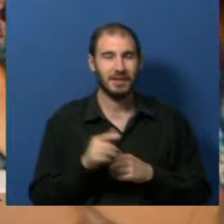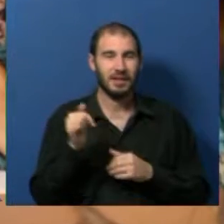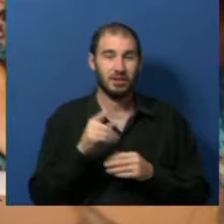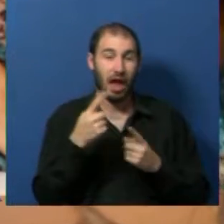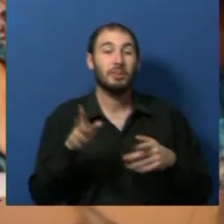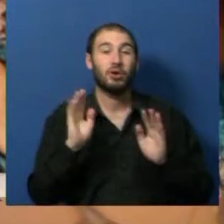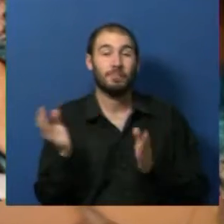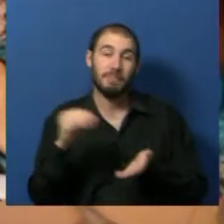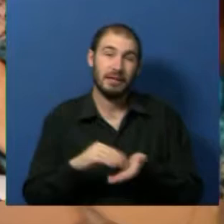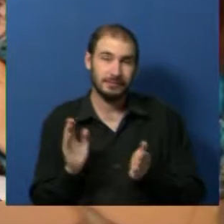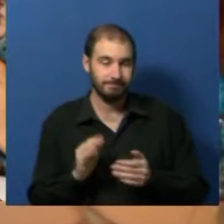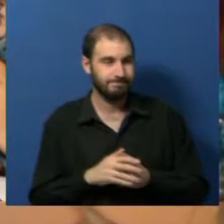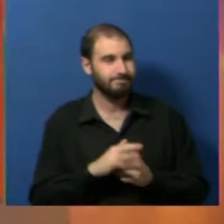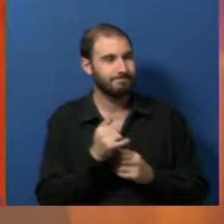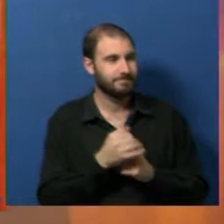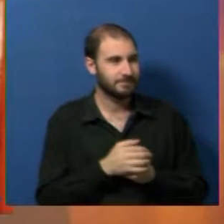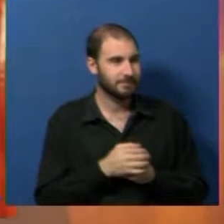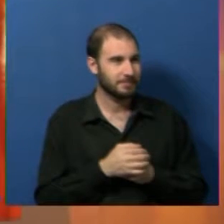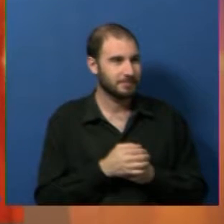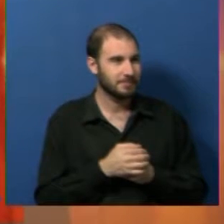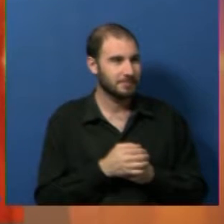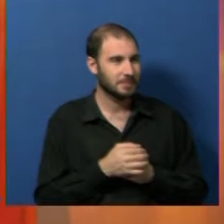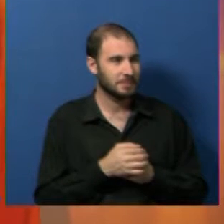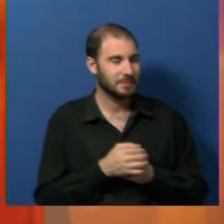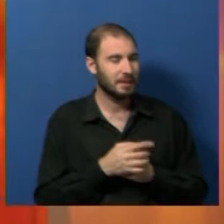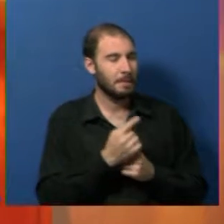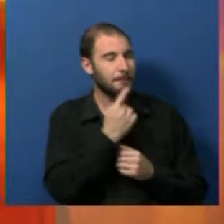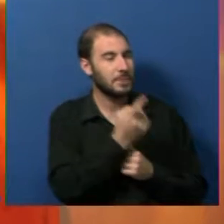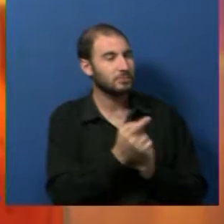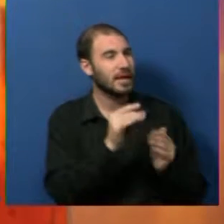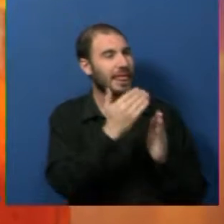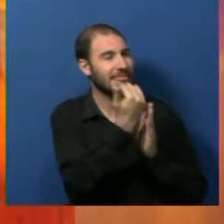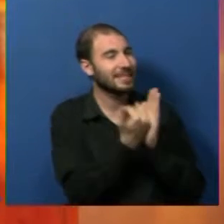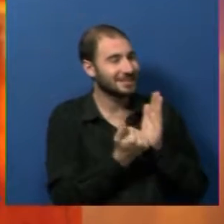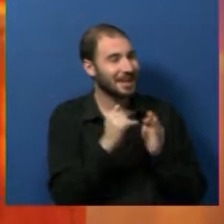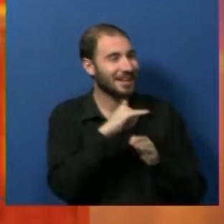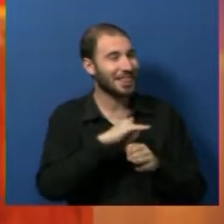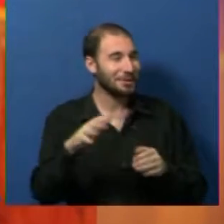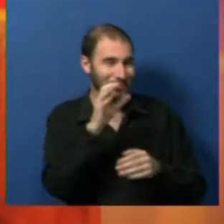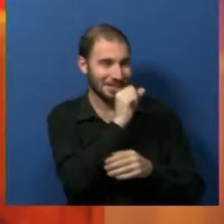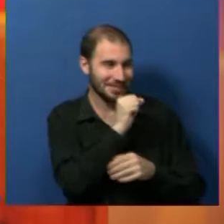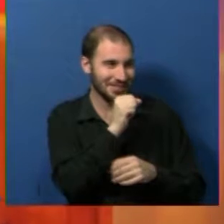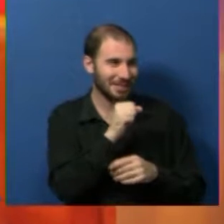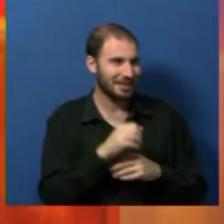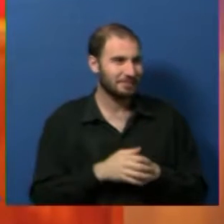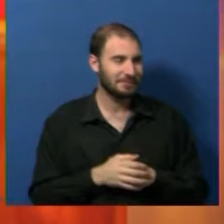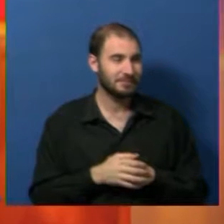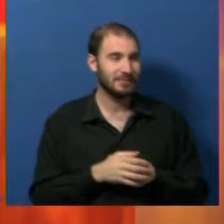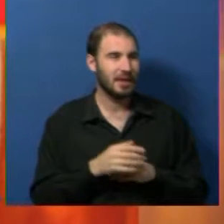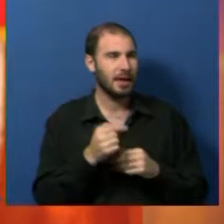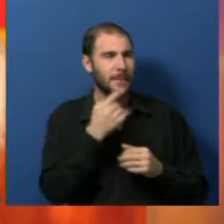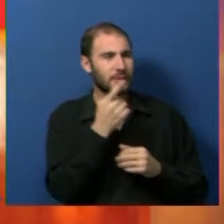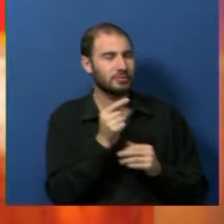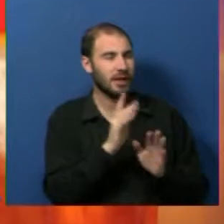más. Absolutamente. Marcelo, ¿y cuánto detalle tenía la denuncia anónima que se bastante les entregó a ustedes? Detalle. Había